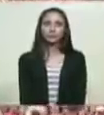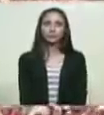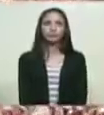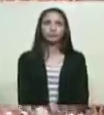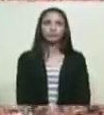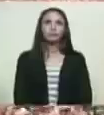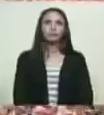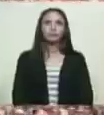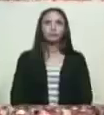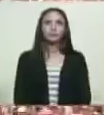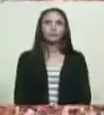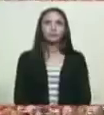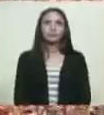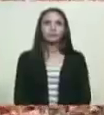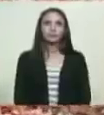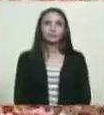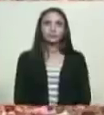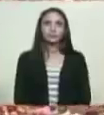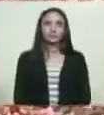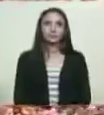Aquí lo traje.